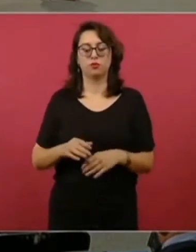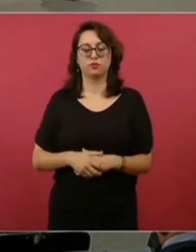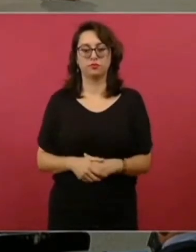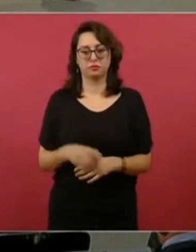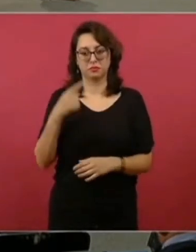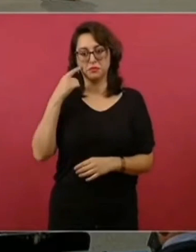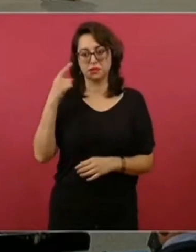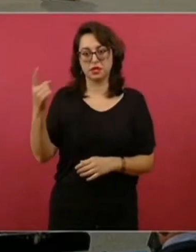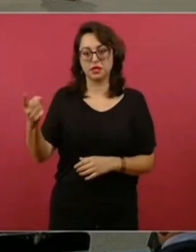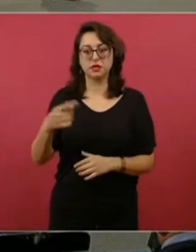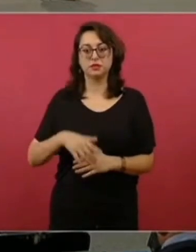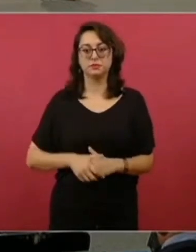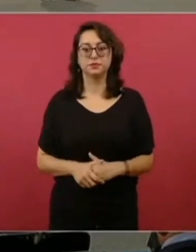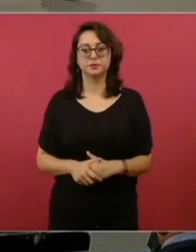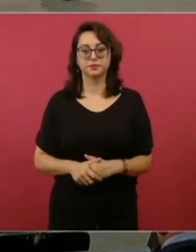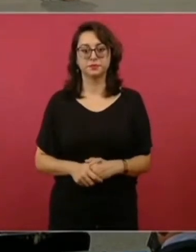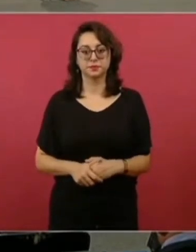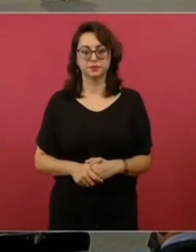Esto es.